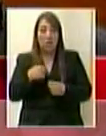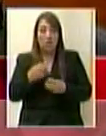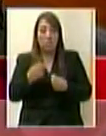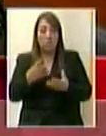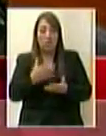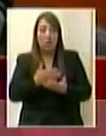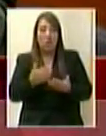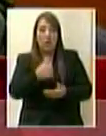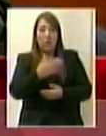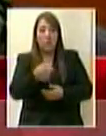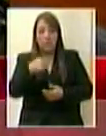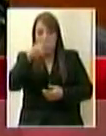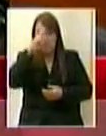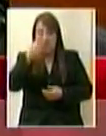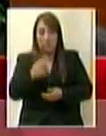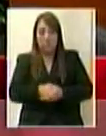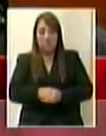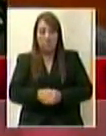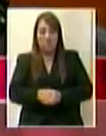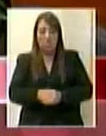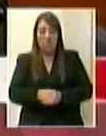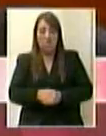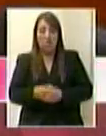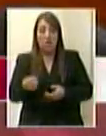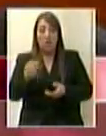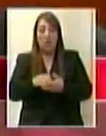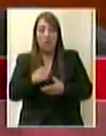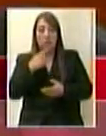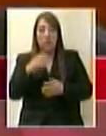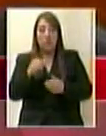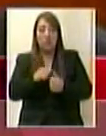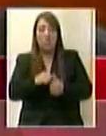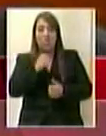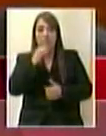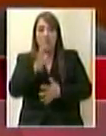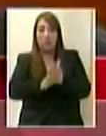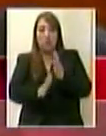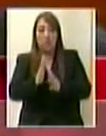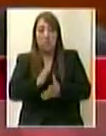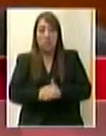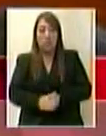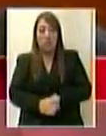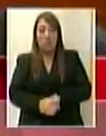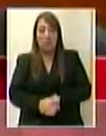de beneficios que le da el Perú incluso están incurriendo en falsedad